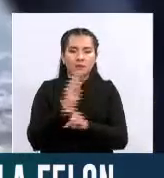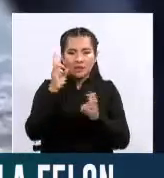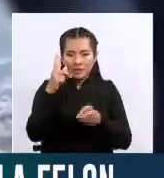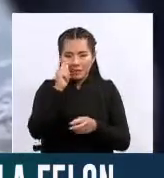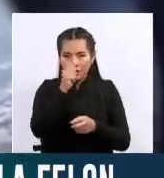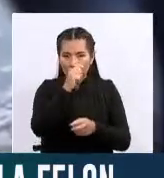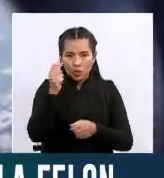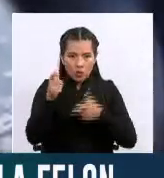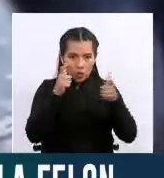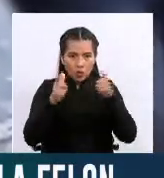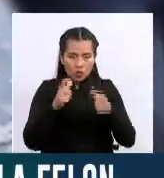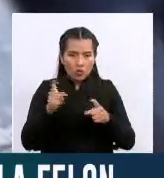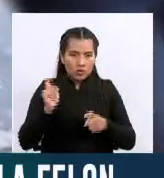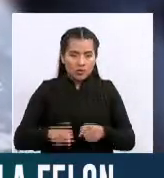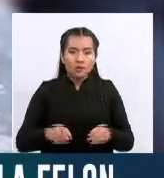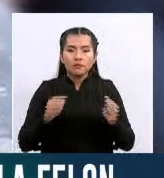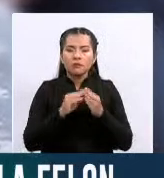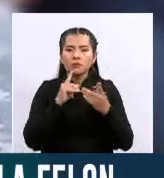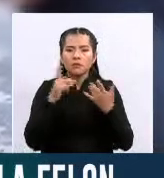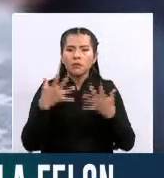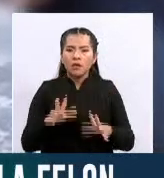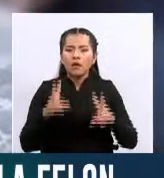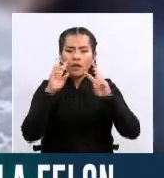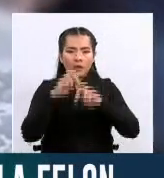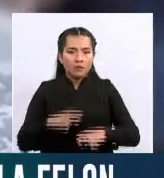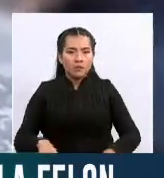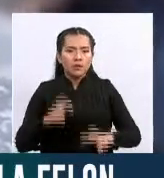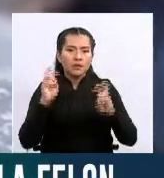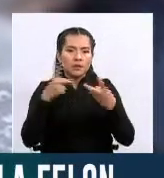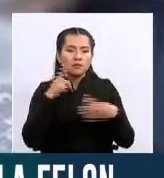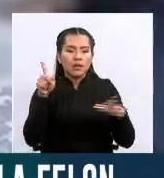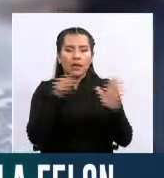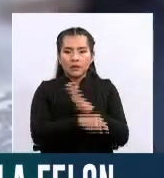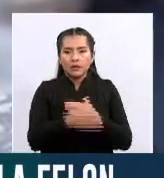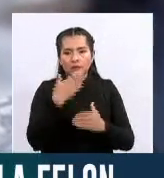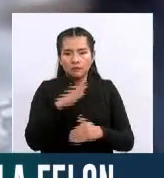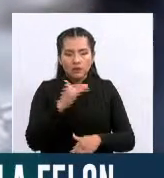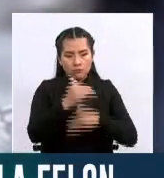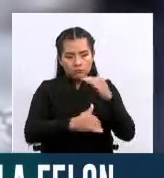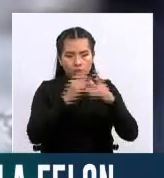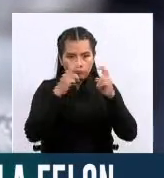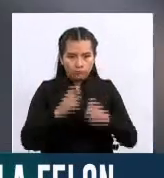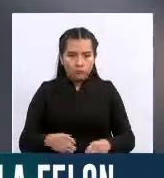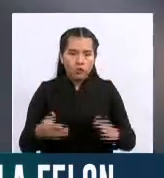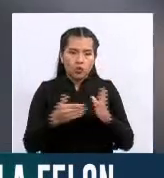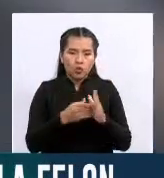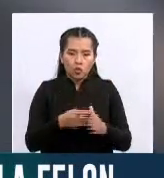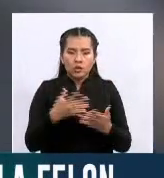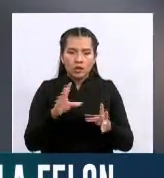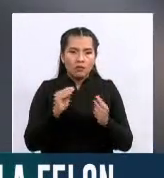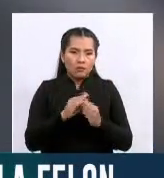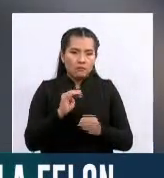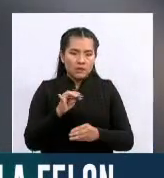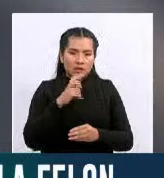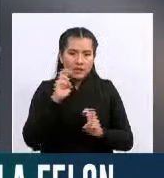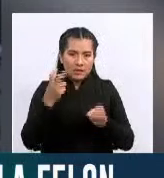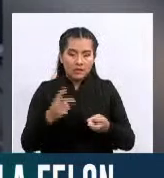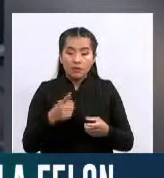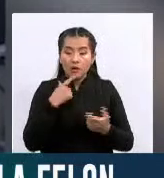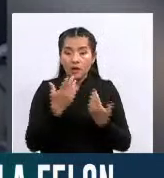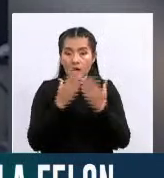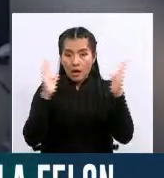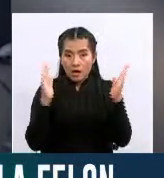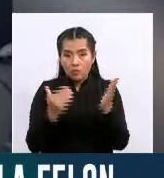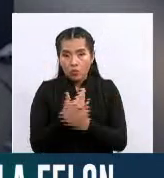que el Ministerio Público lleva adelante la investigación por asesinato en contra de Misael Nayar y serán ellos quienes determinen si se abre un